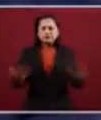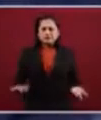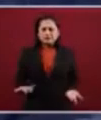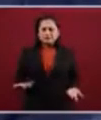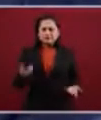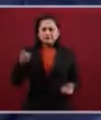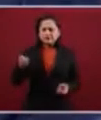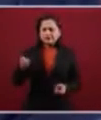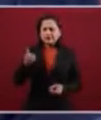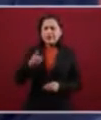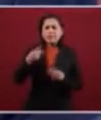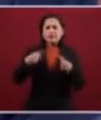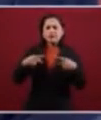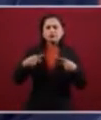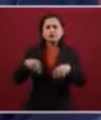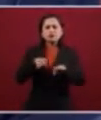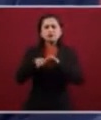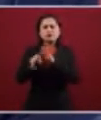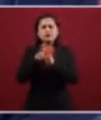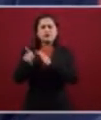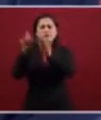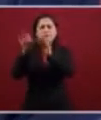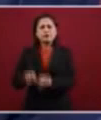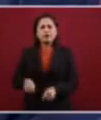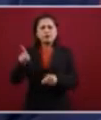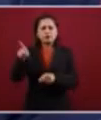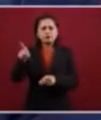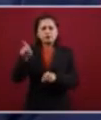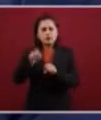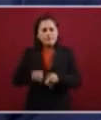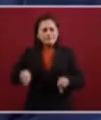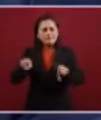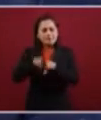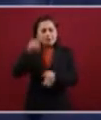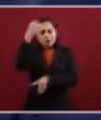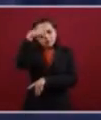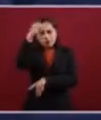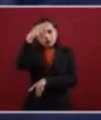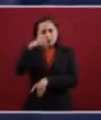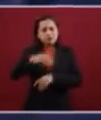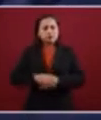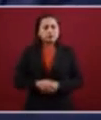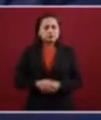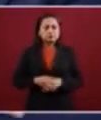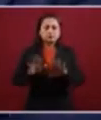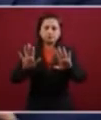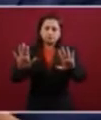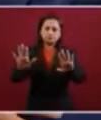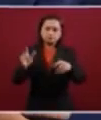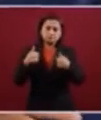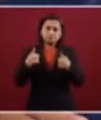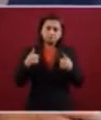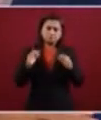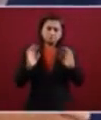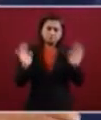y no es que yo los vea con malos ojos, miren,